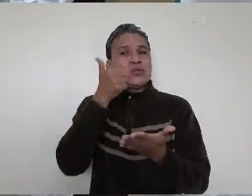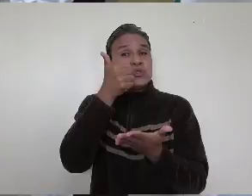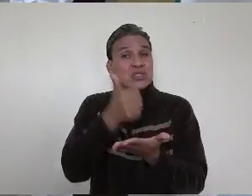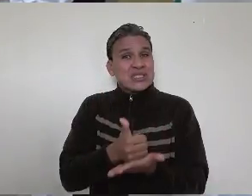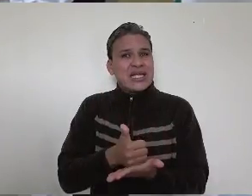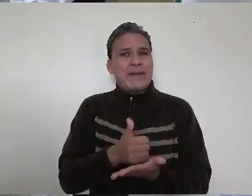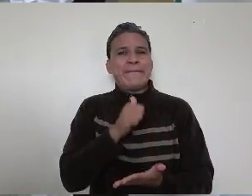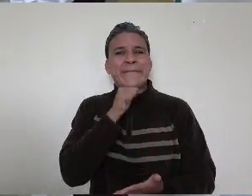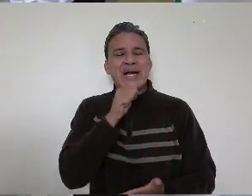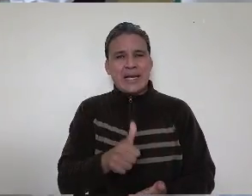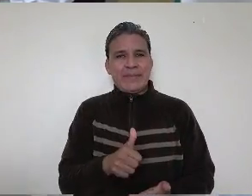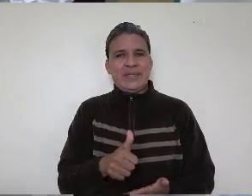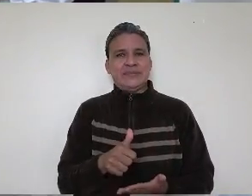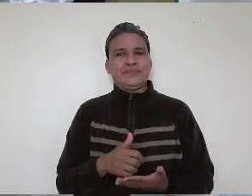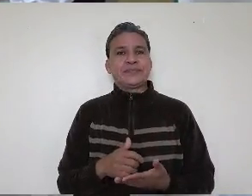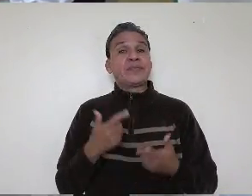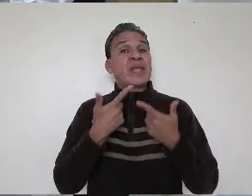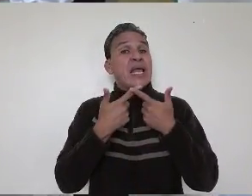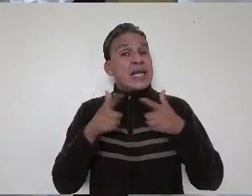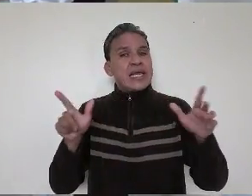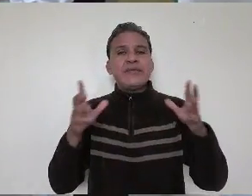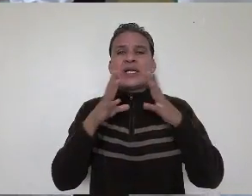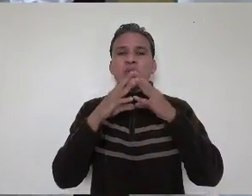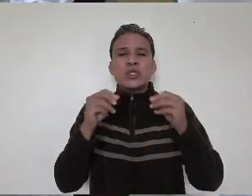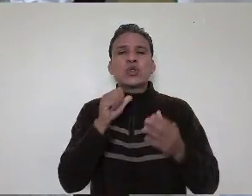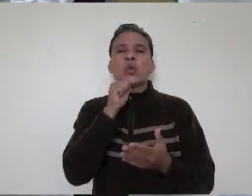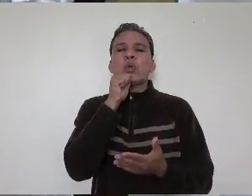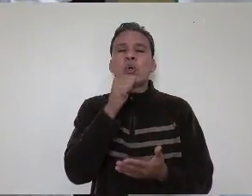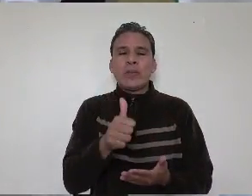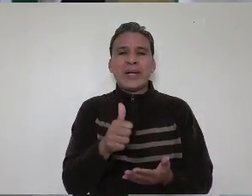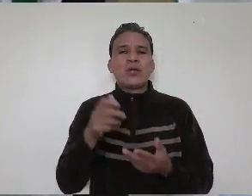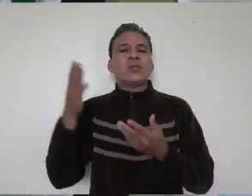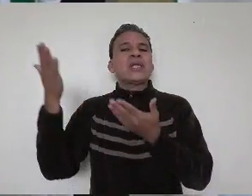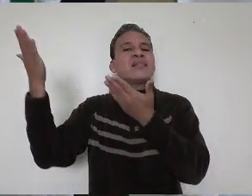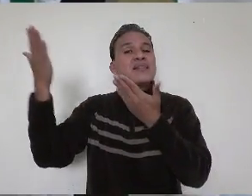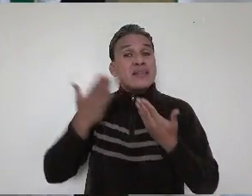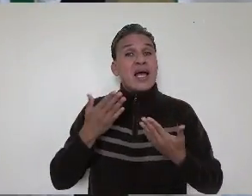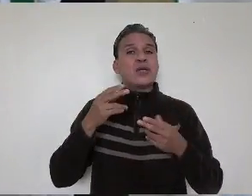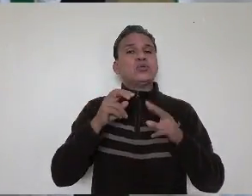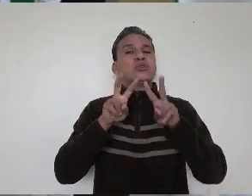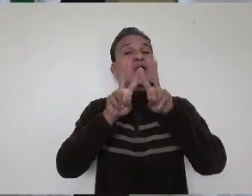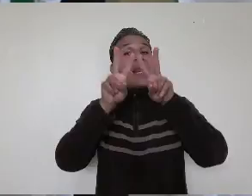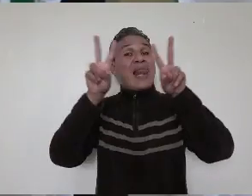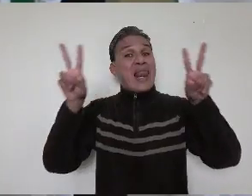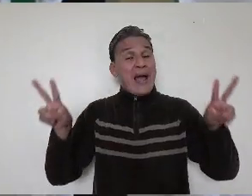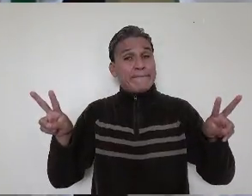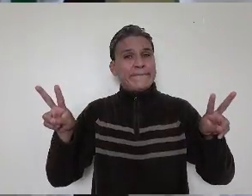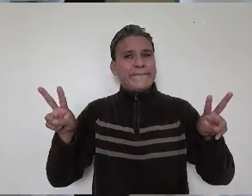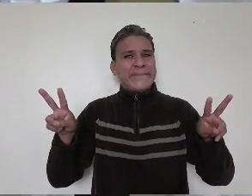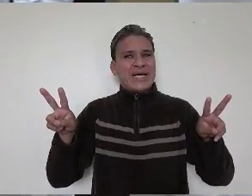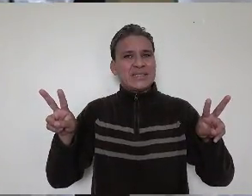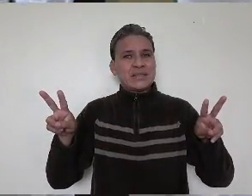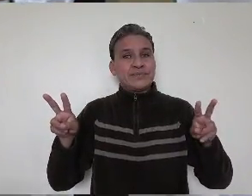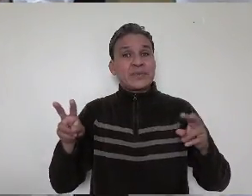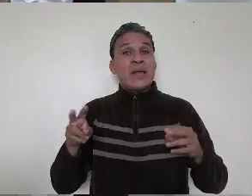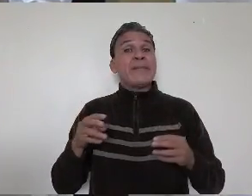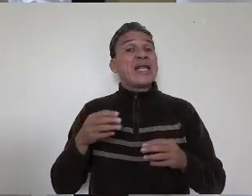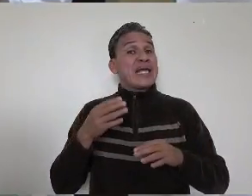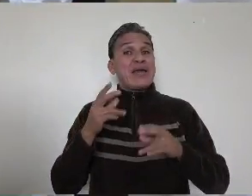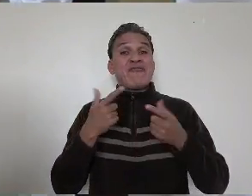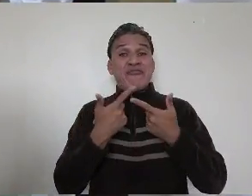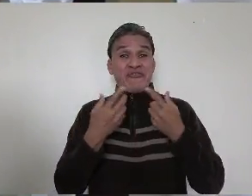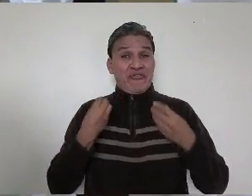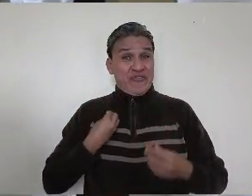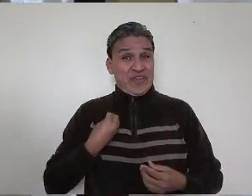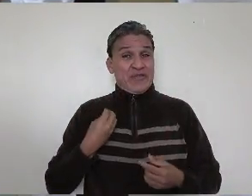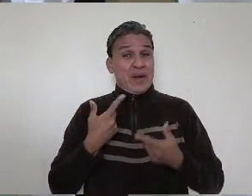concédenos la justicia y la paz en nuestros días, para que, ayudados por tu misericordia, vivamos siempre libres de pecado